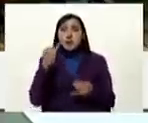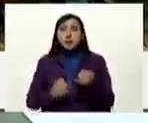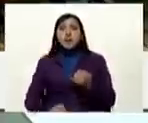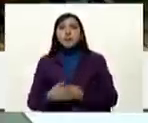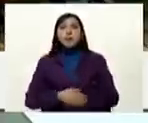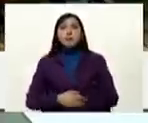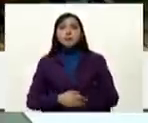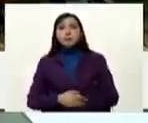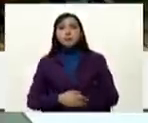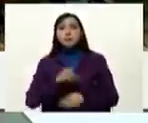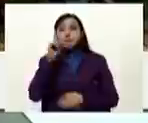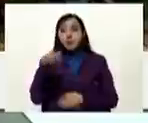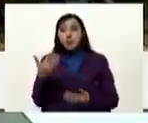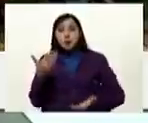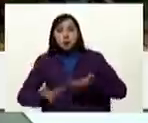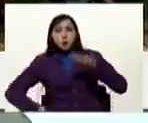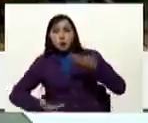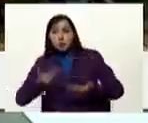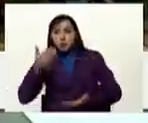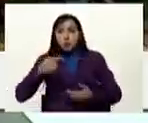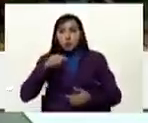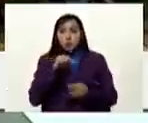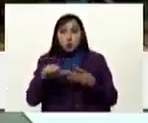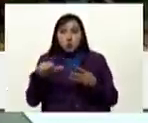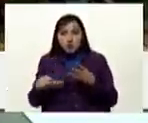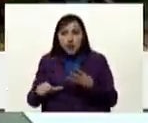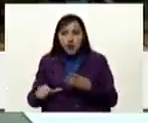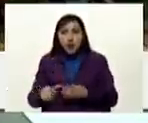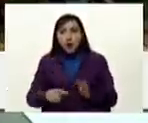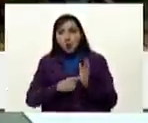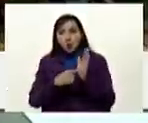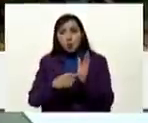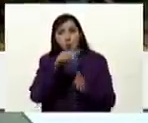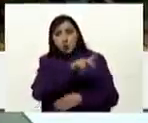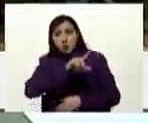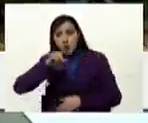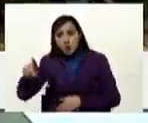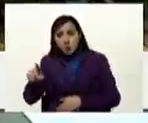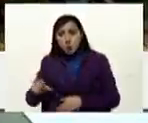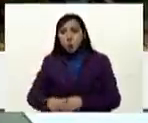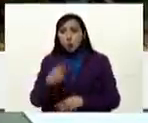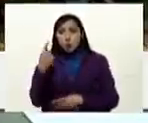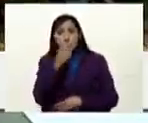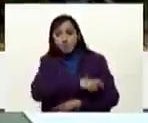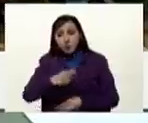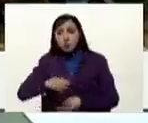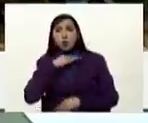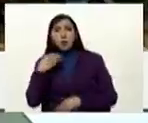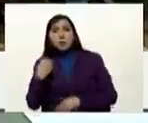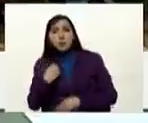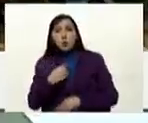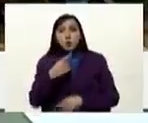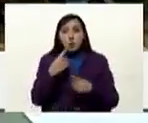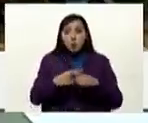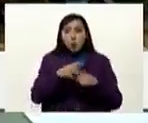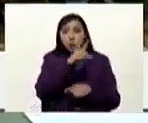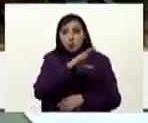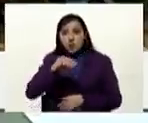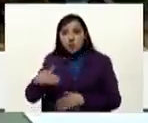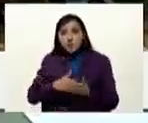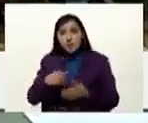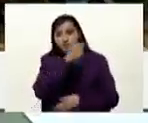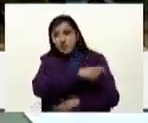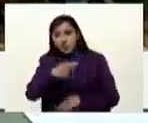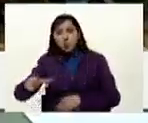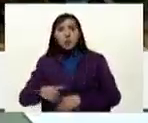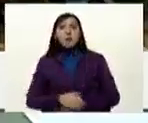La tasa de incidencia semanal se ubicó en 31 casos por 100.000 habitantes, 7 puntos por